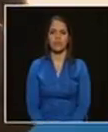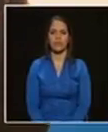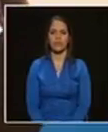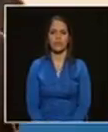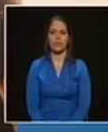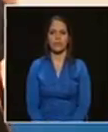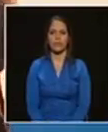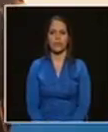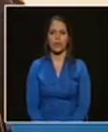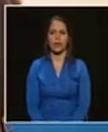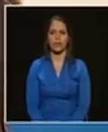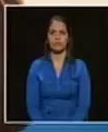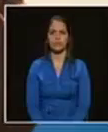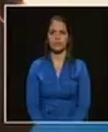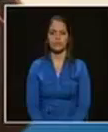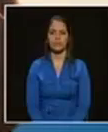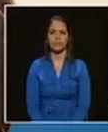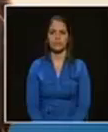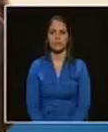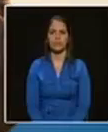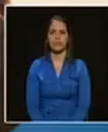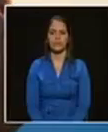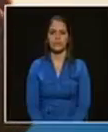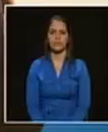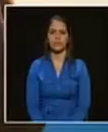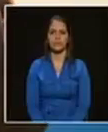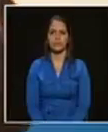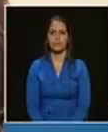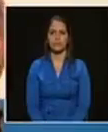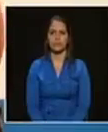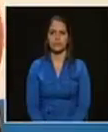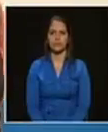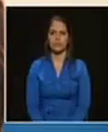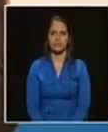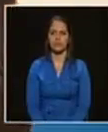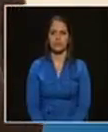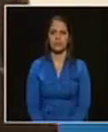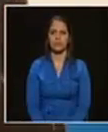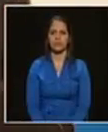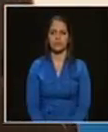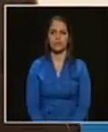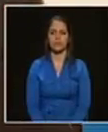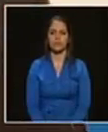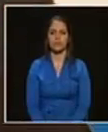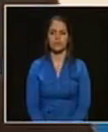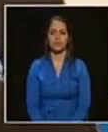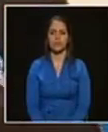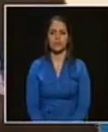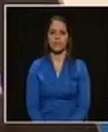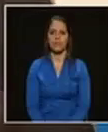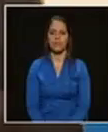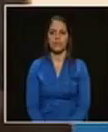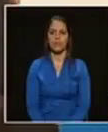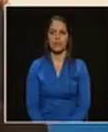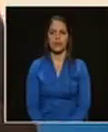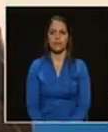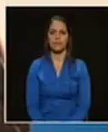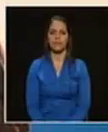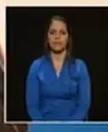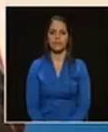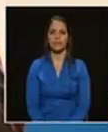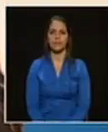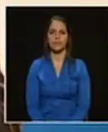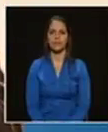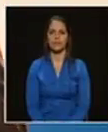pedimos, que tenga la mitad de la pantalla el servicio de interpretación y la otra mitad que sea para oyentes.